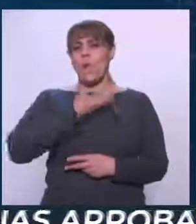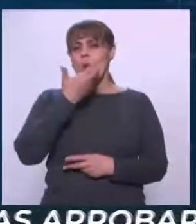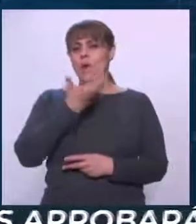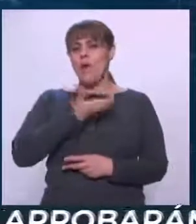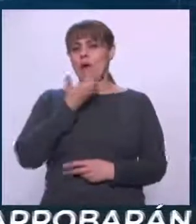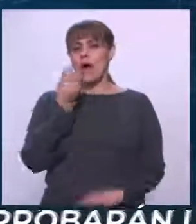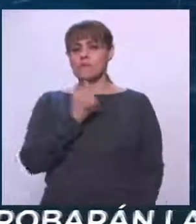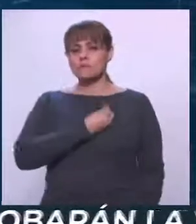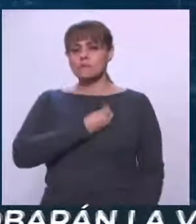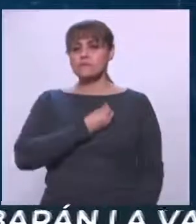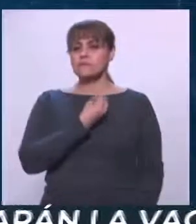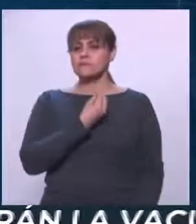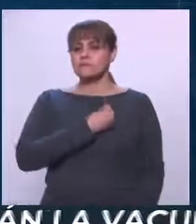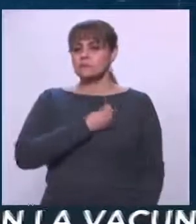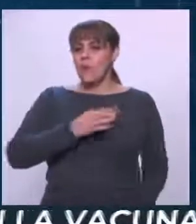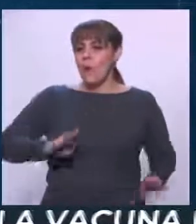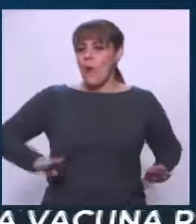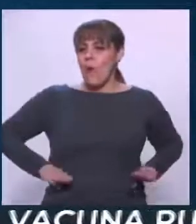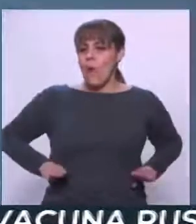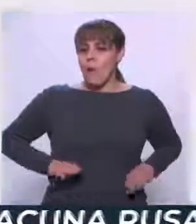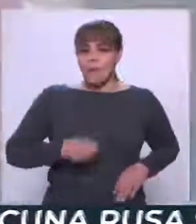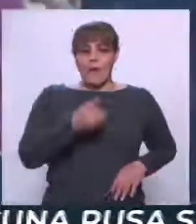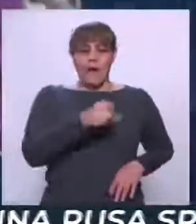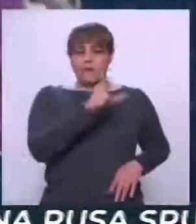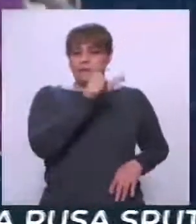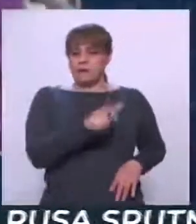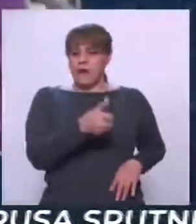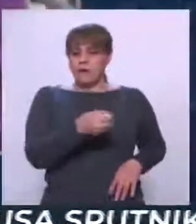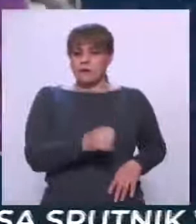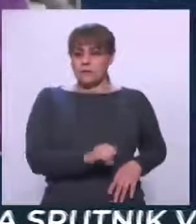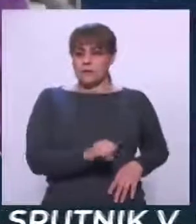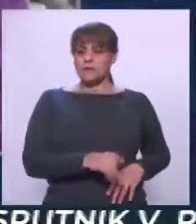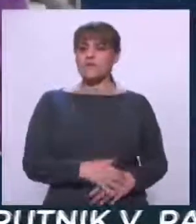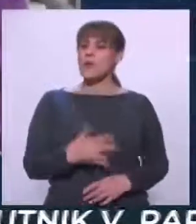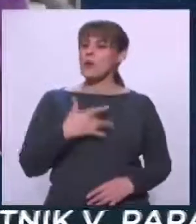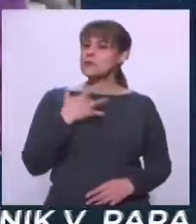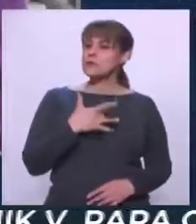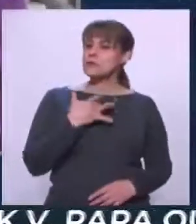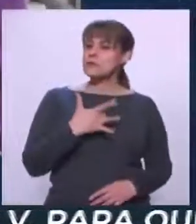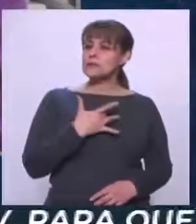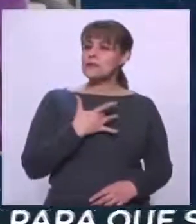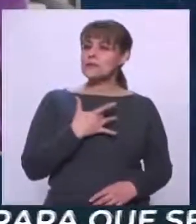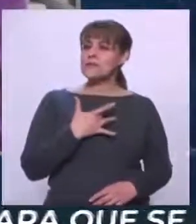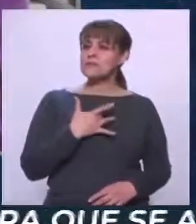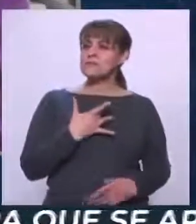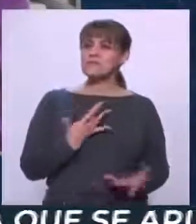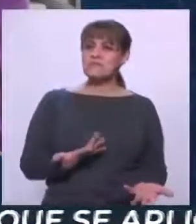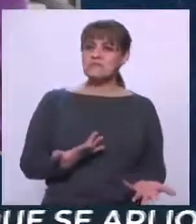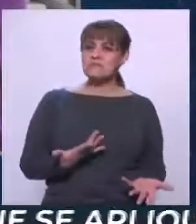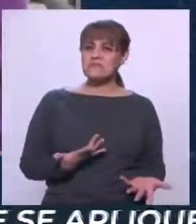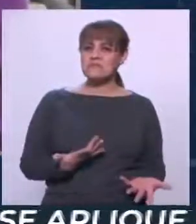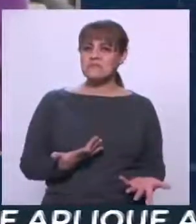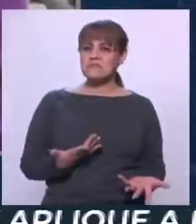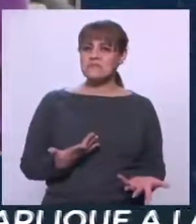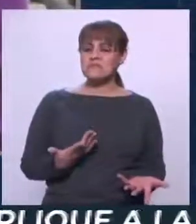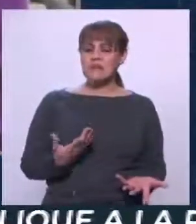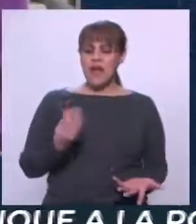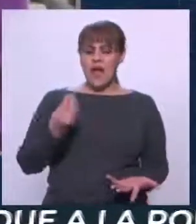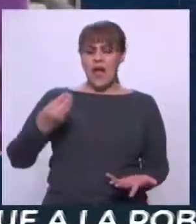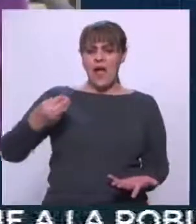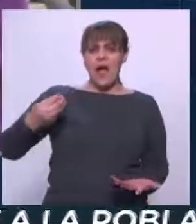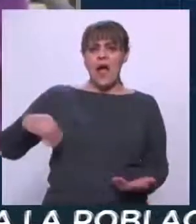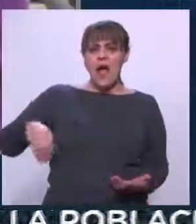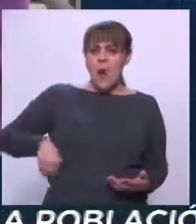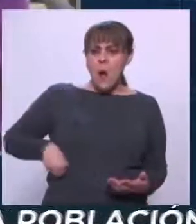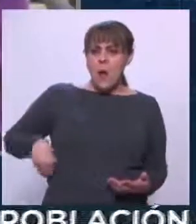aguantar. Tuve la sensación de que se podría definir la palabra aguantar